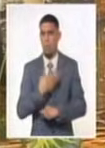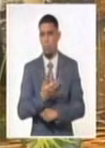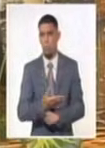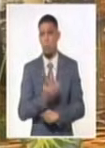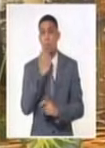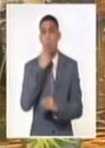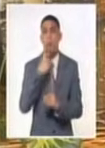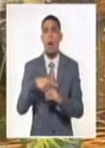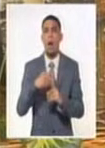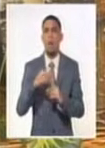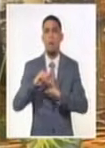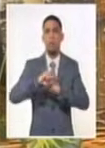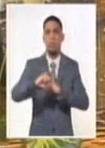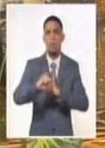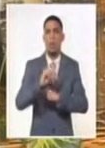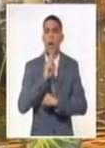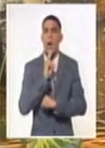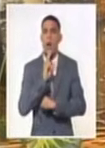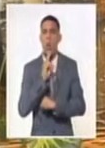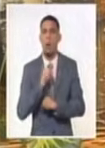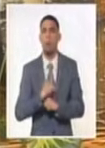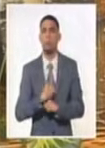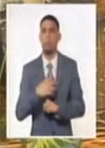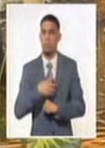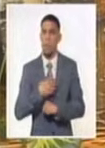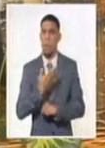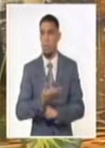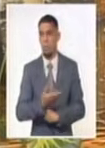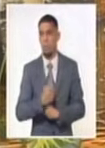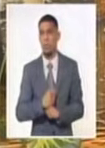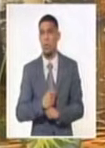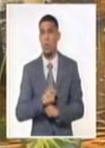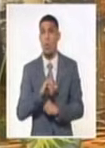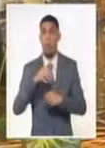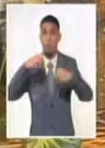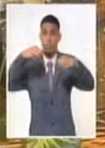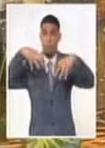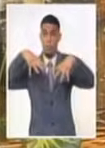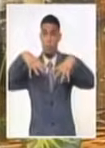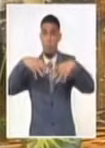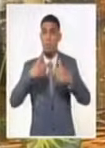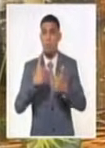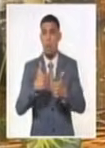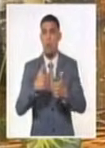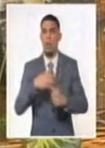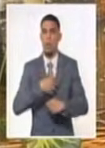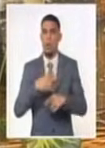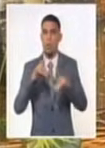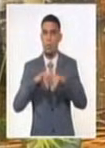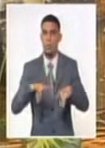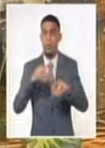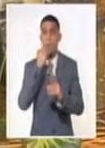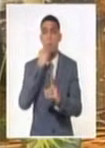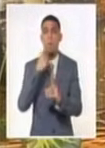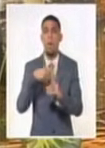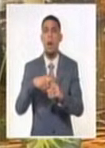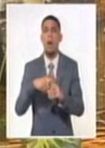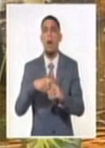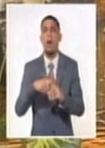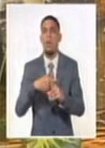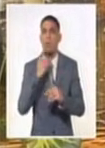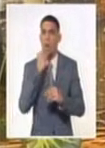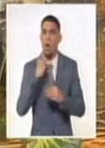solares fotovoltaicas. El alumbrado exterior de la universidad ya está respaldado con bombas solares, es decir, con lámparas solares fotovoltaicas que nos garantizan